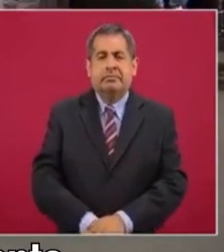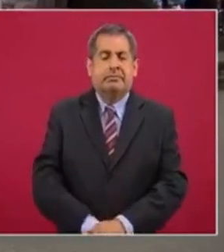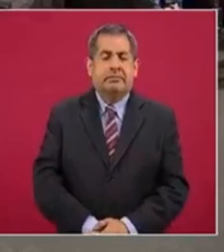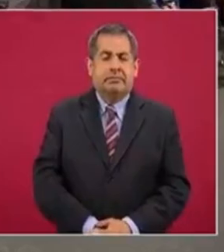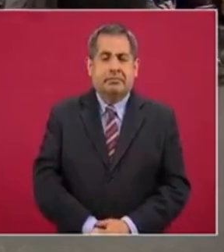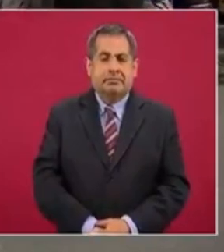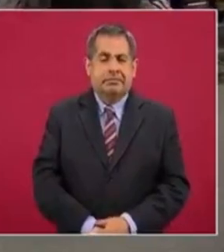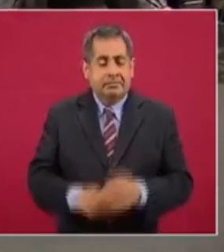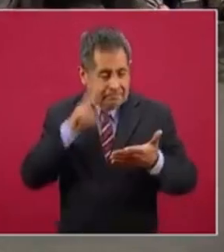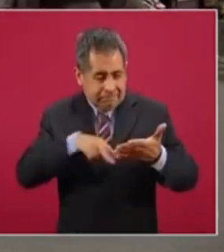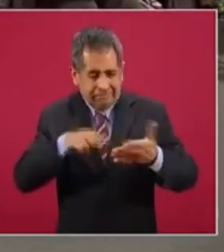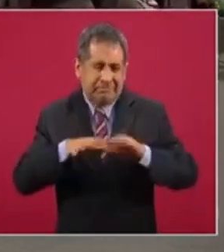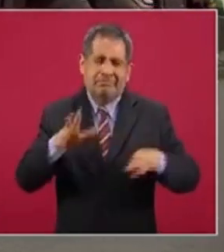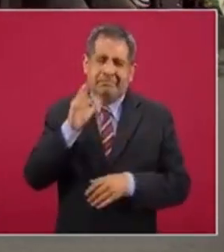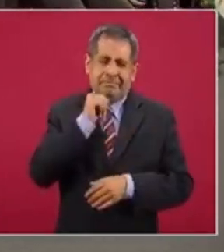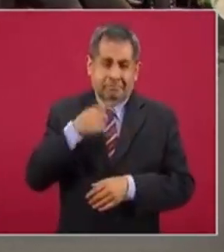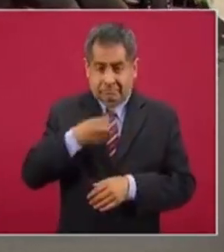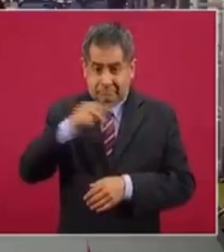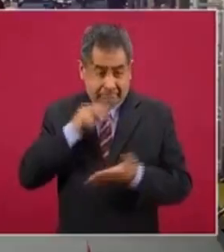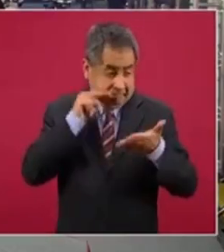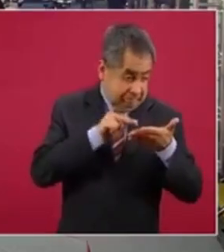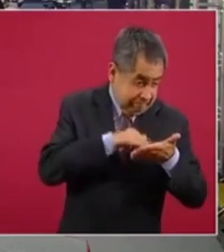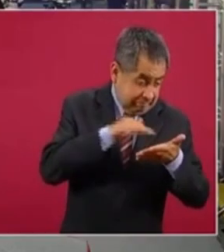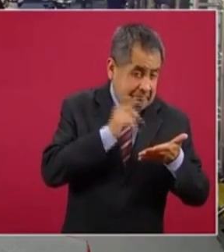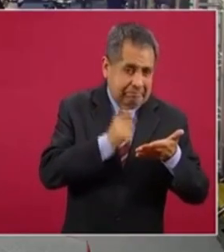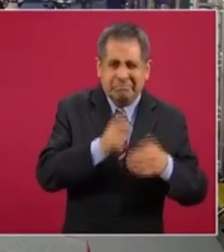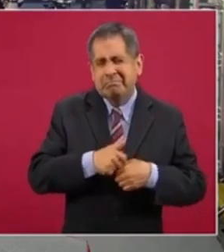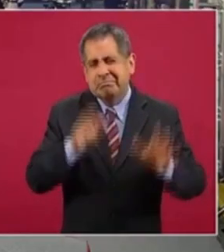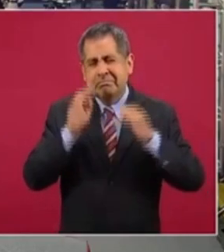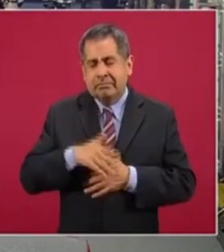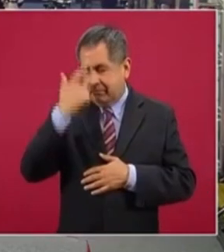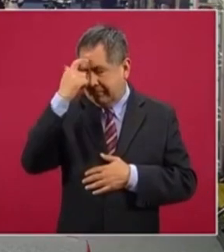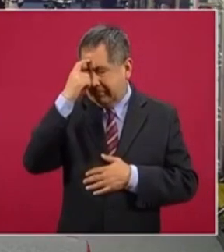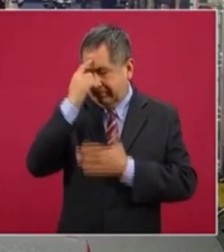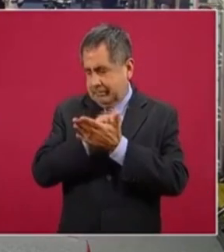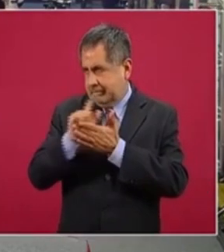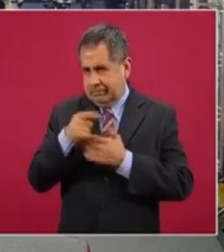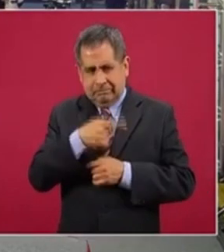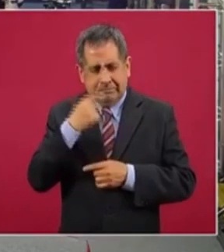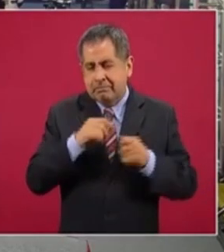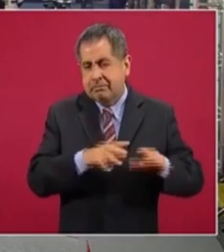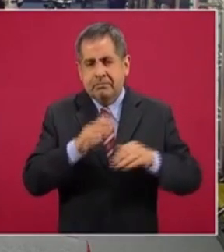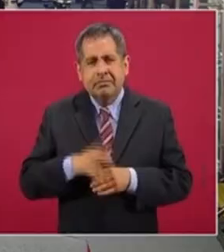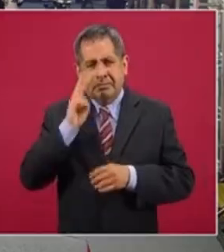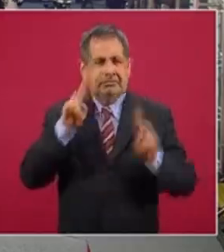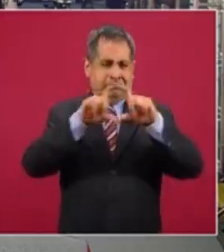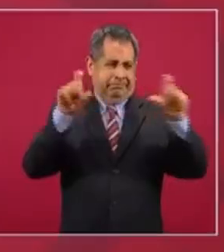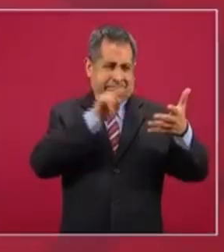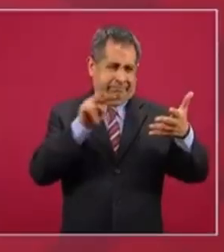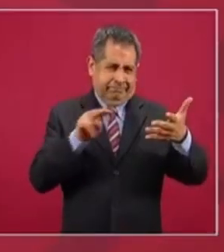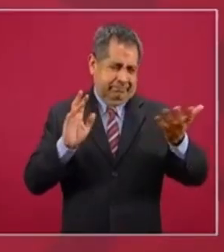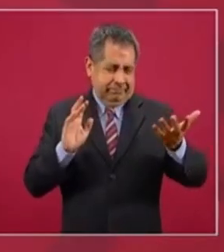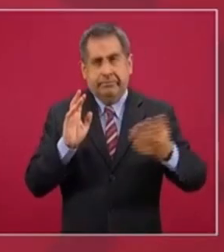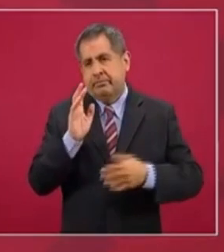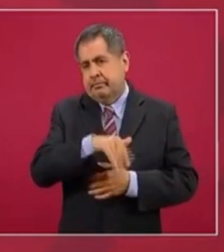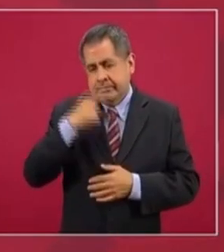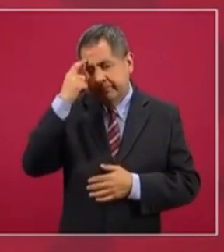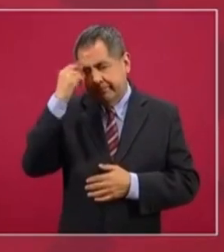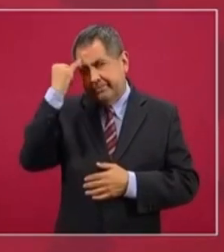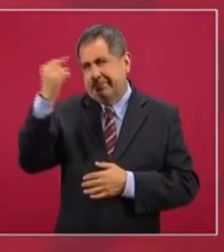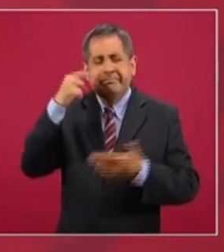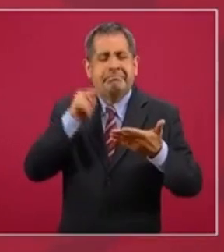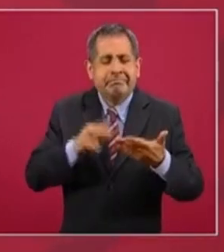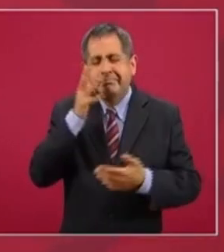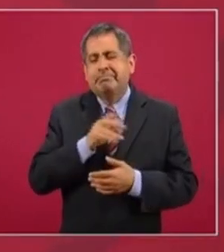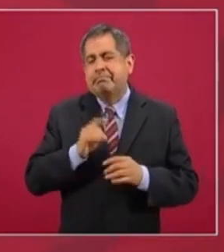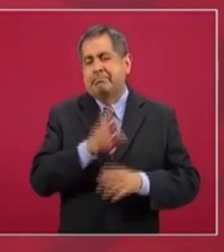No la leí, eso sí, tampoco estoy obligado, ¿no?, a eso, por salud mental. Vi el titular y ya, pues imagina, ya para qué